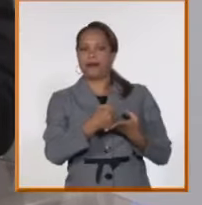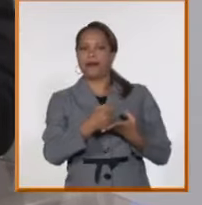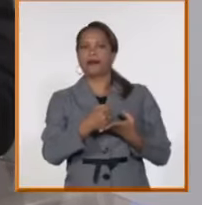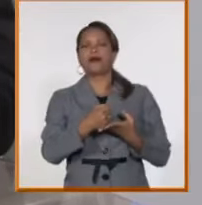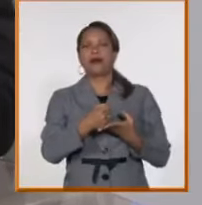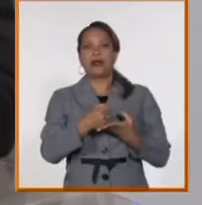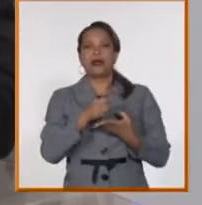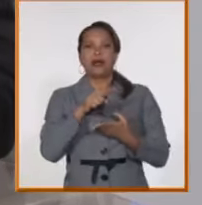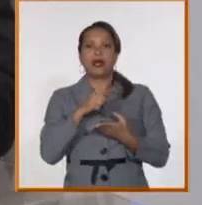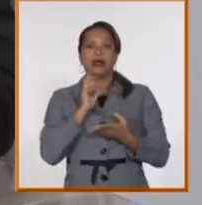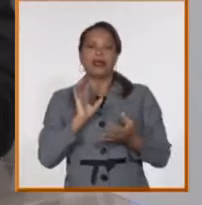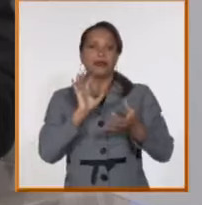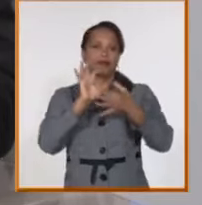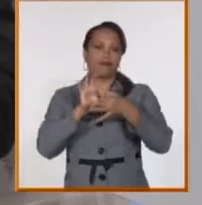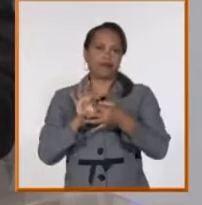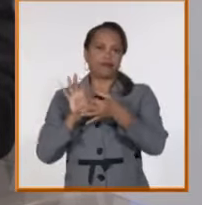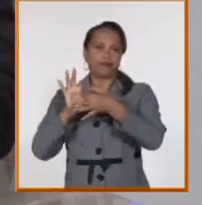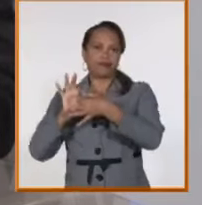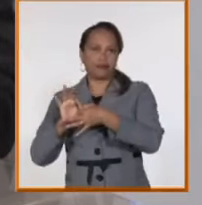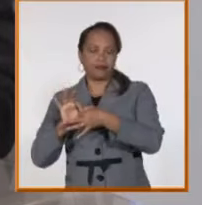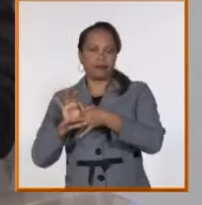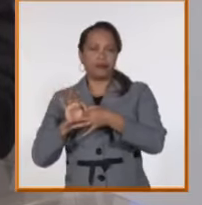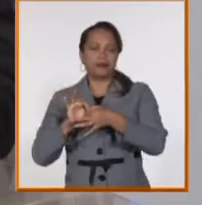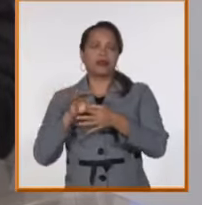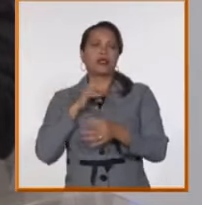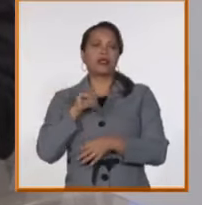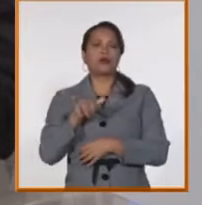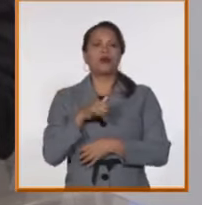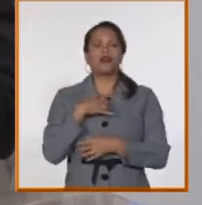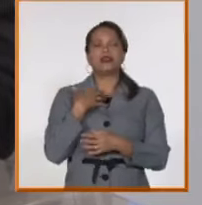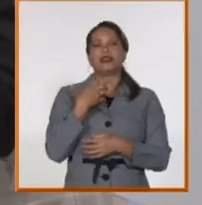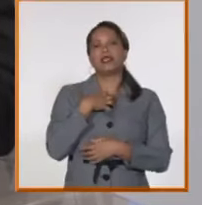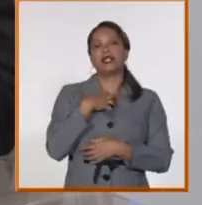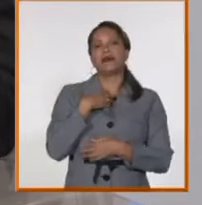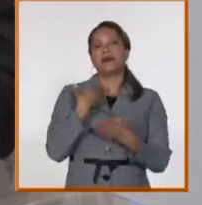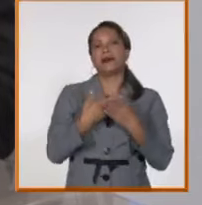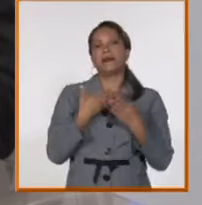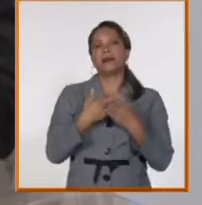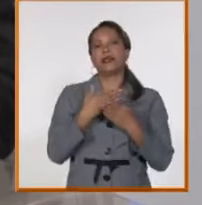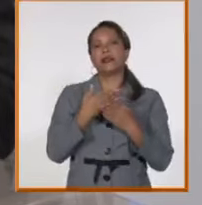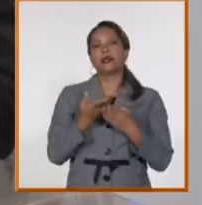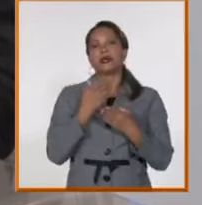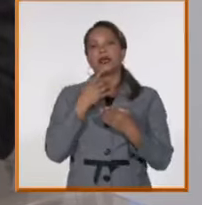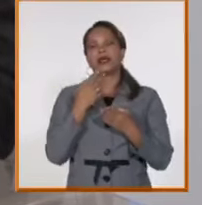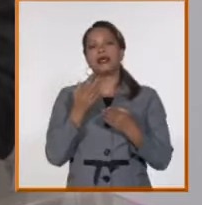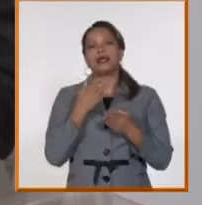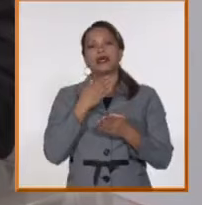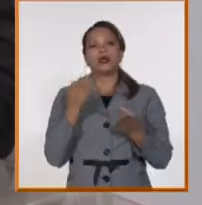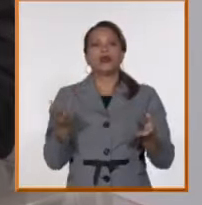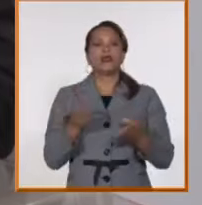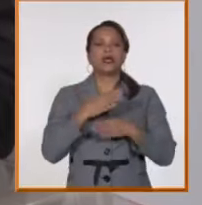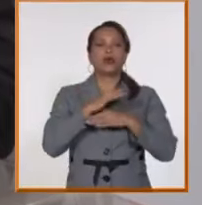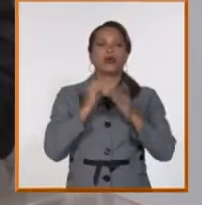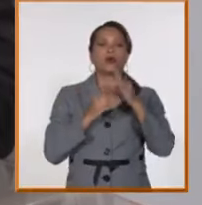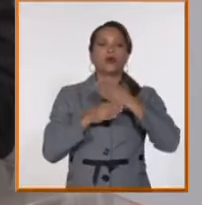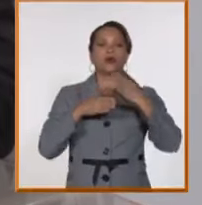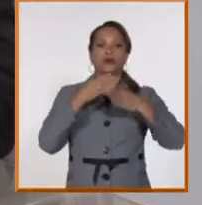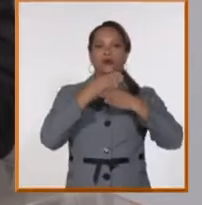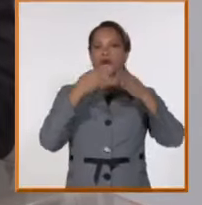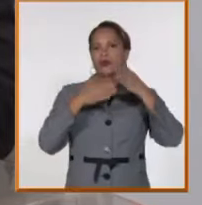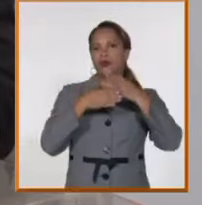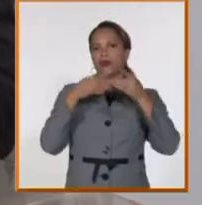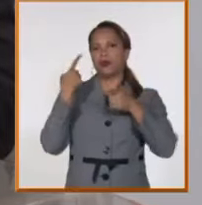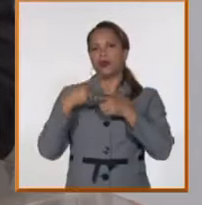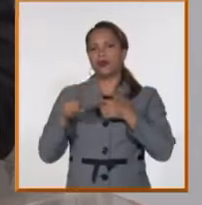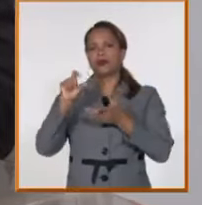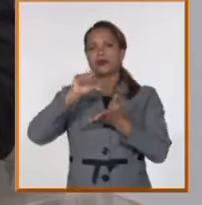industria nexo tenemos además la empresa constructora tenemos en comil que es la comercializadora y distribuidora nuestra tenemos el